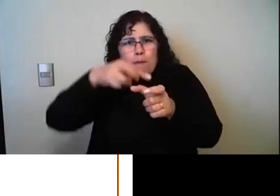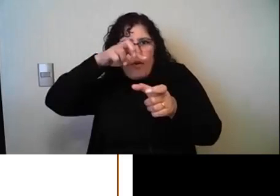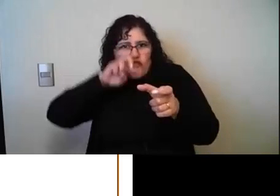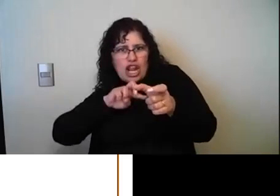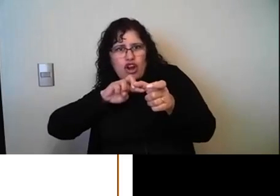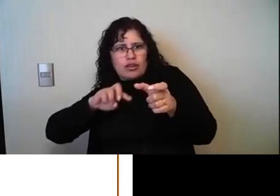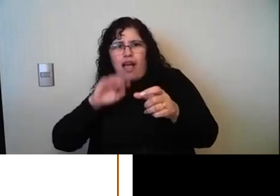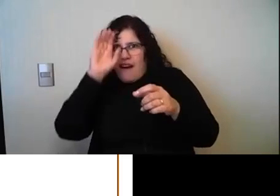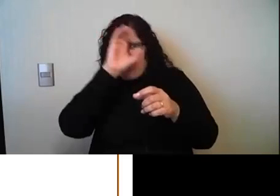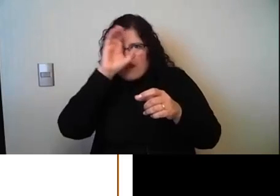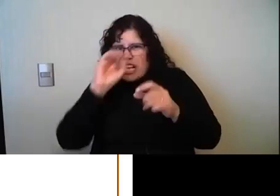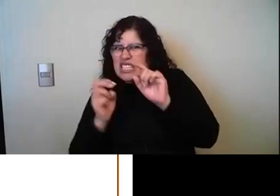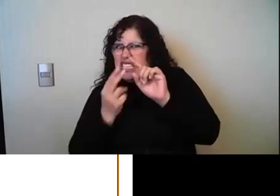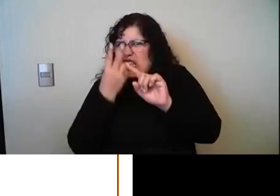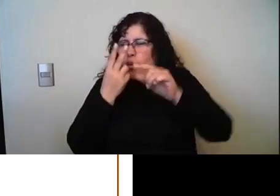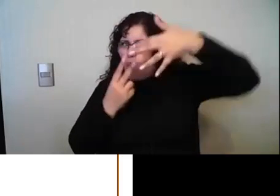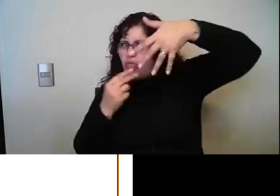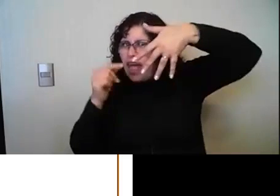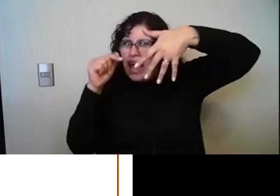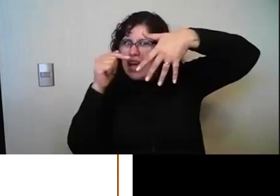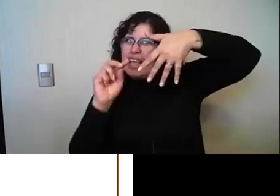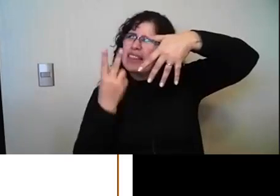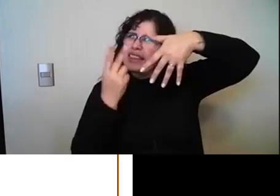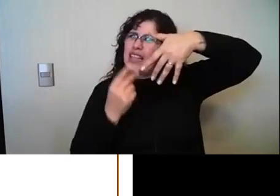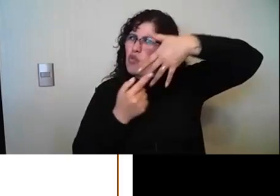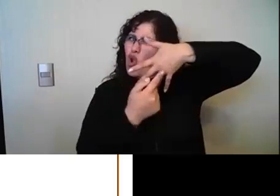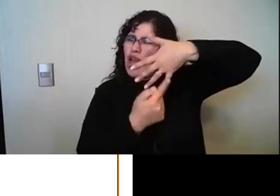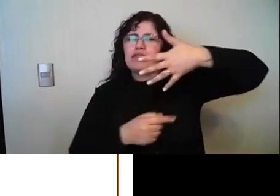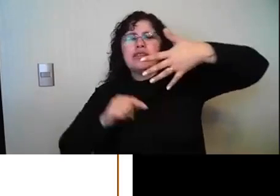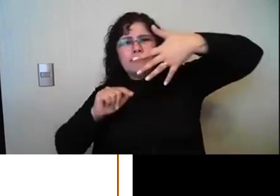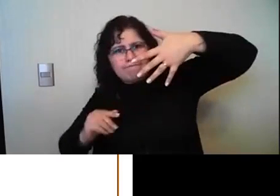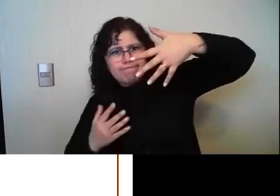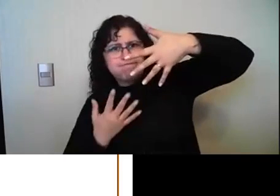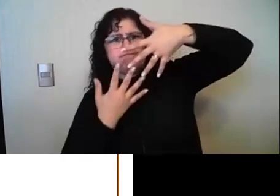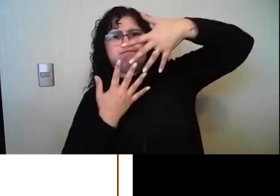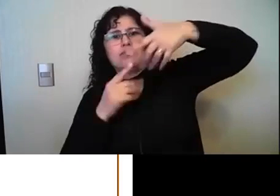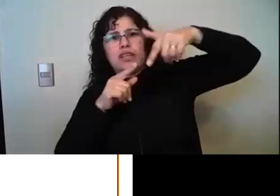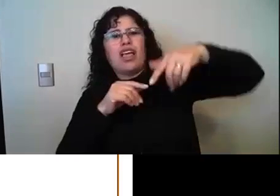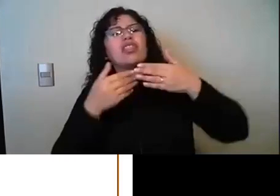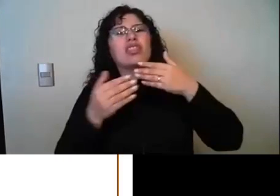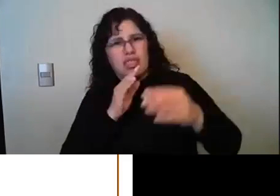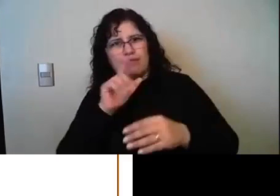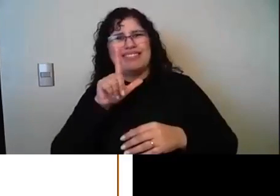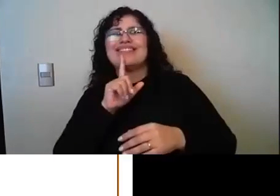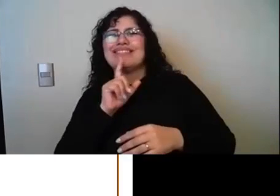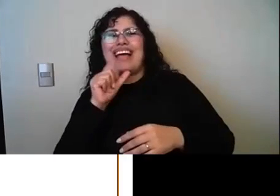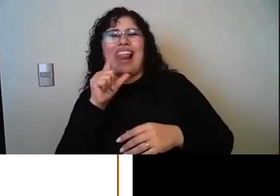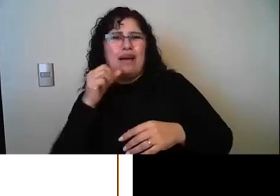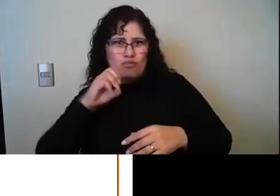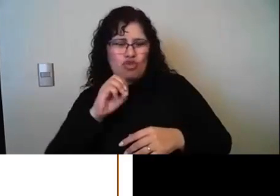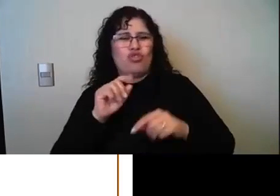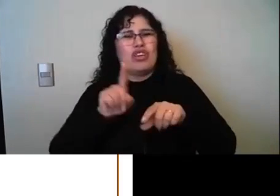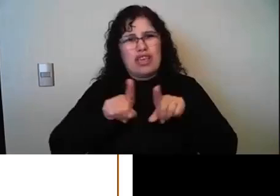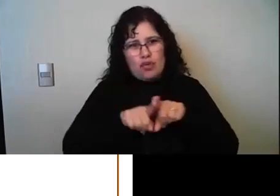segunda neurona en el tronco y de ahí al tálamo. Y también tenemos una información que es que hace relevo